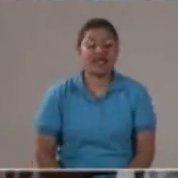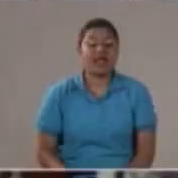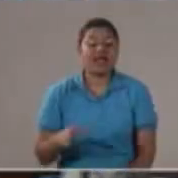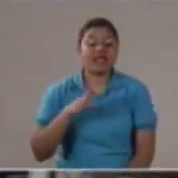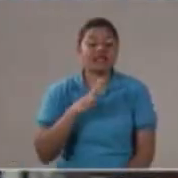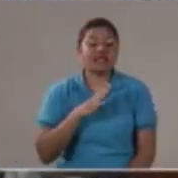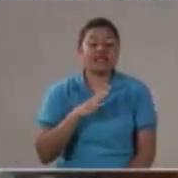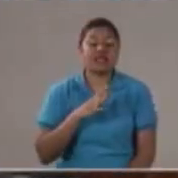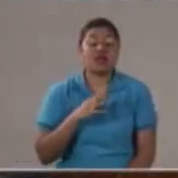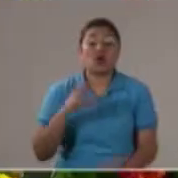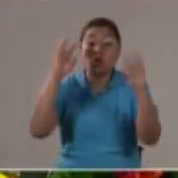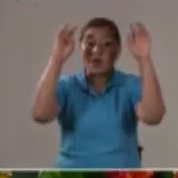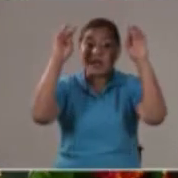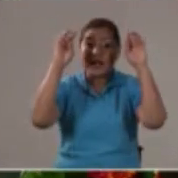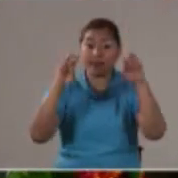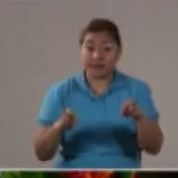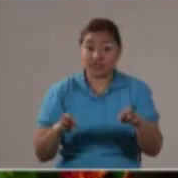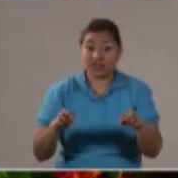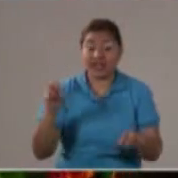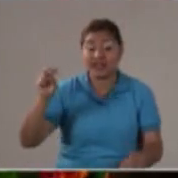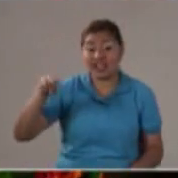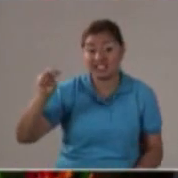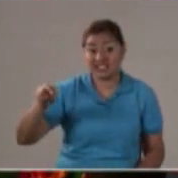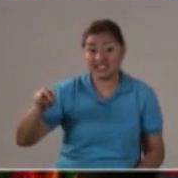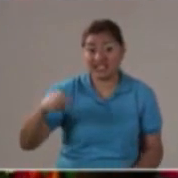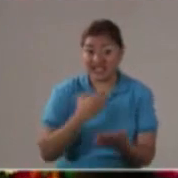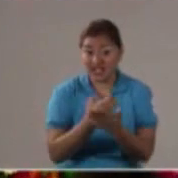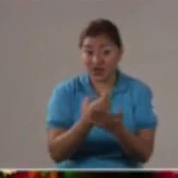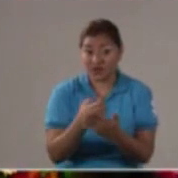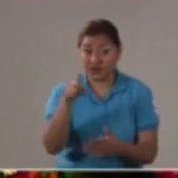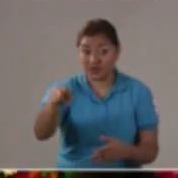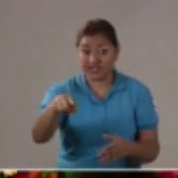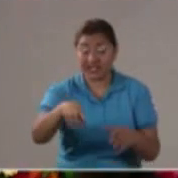frecuentes, ¿verdad? Y entonces usted saca su billetera,